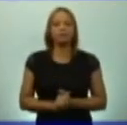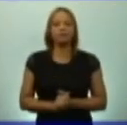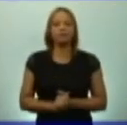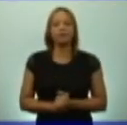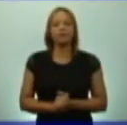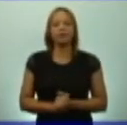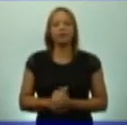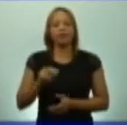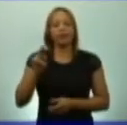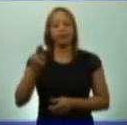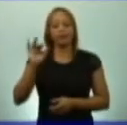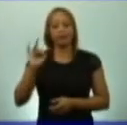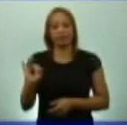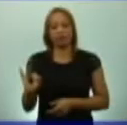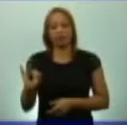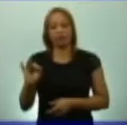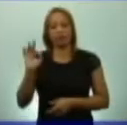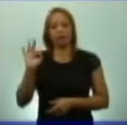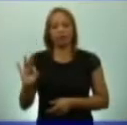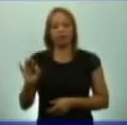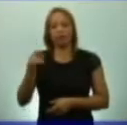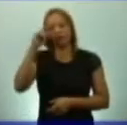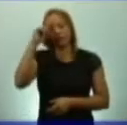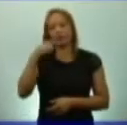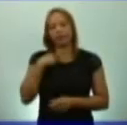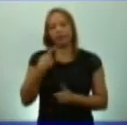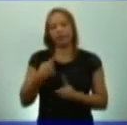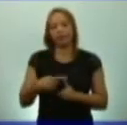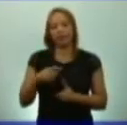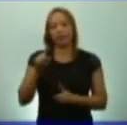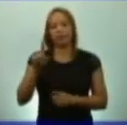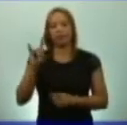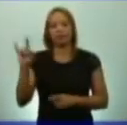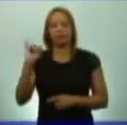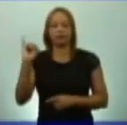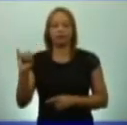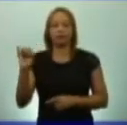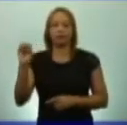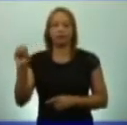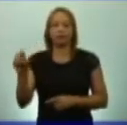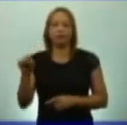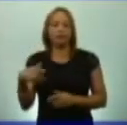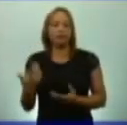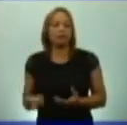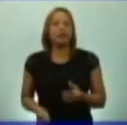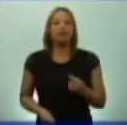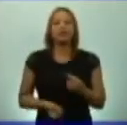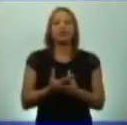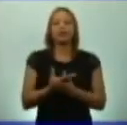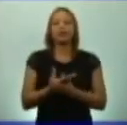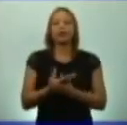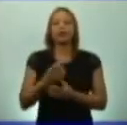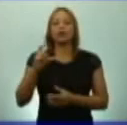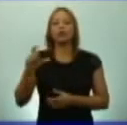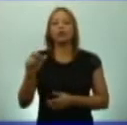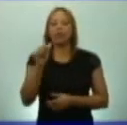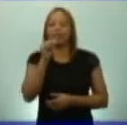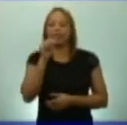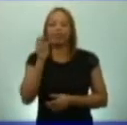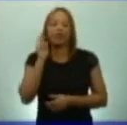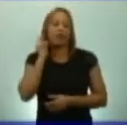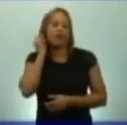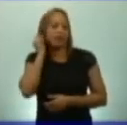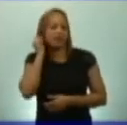el 28 de septiembre de 1960 surgen los comités de defensa de